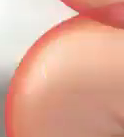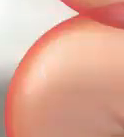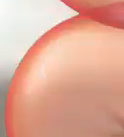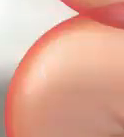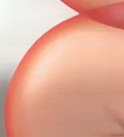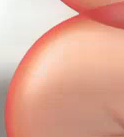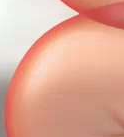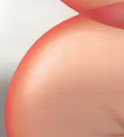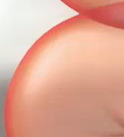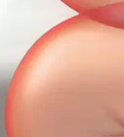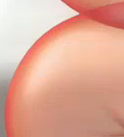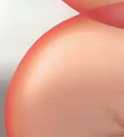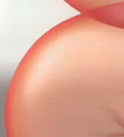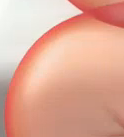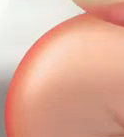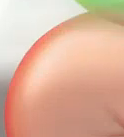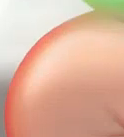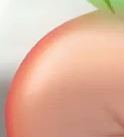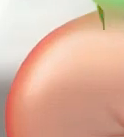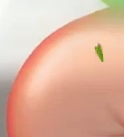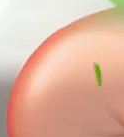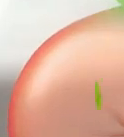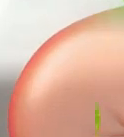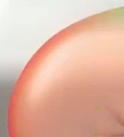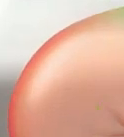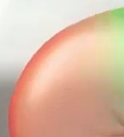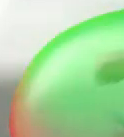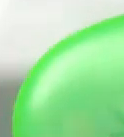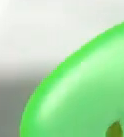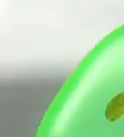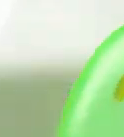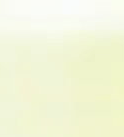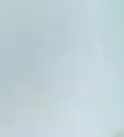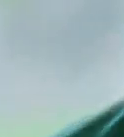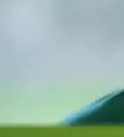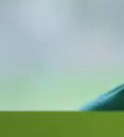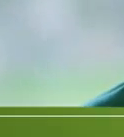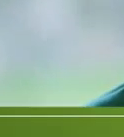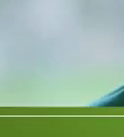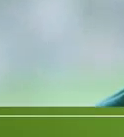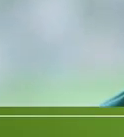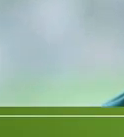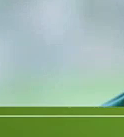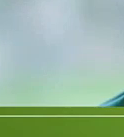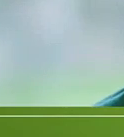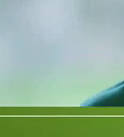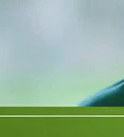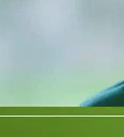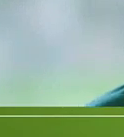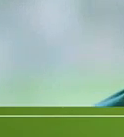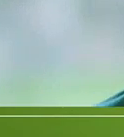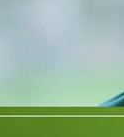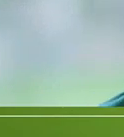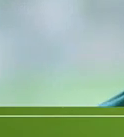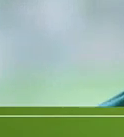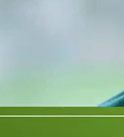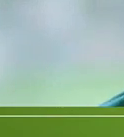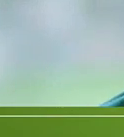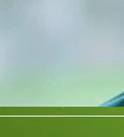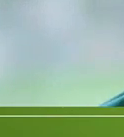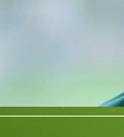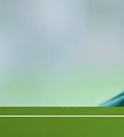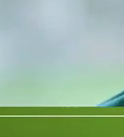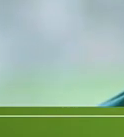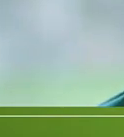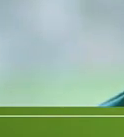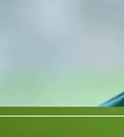como inflamación, dolor, espasmos, gases y diarrea. Recomendaría QG5 para las personas que sufren de colitis, que